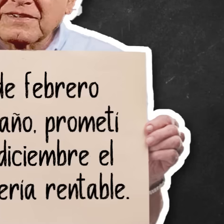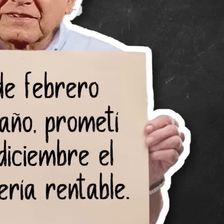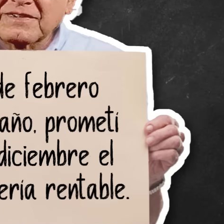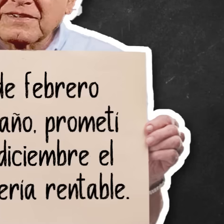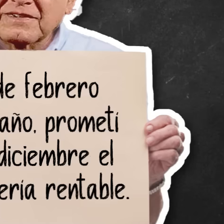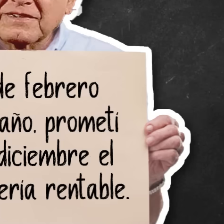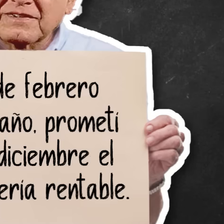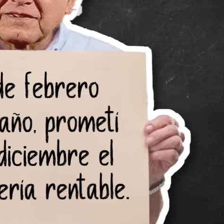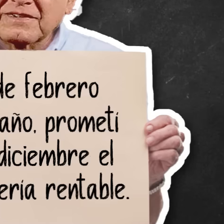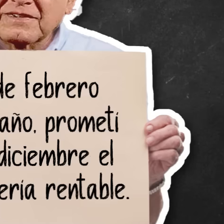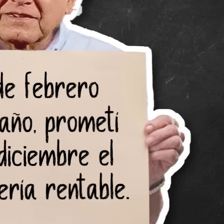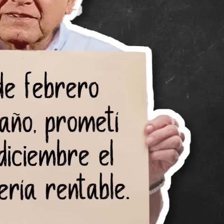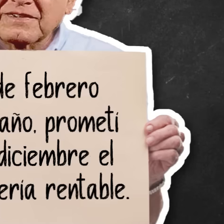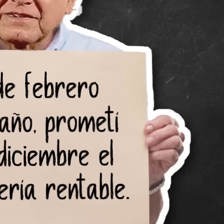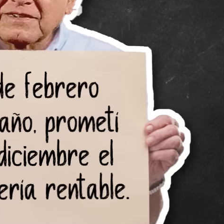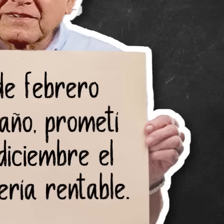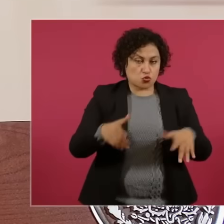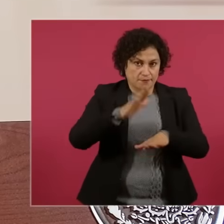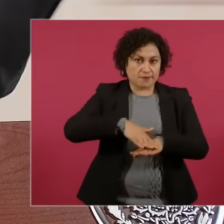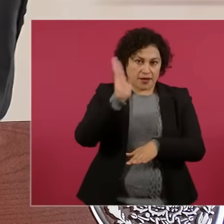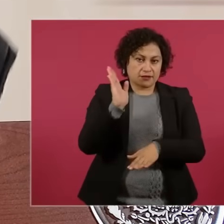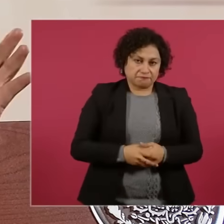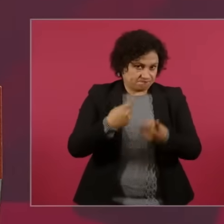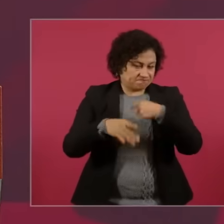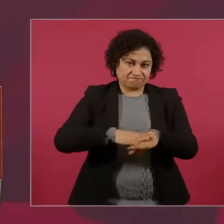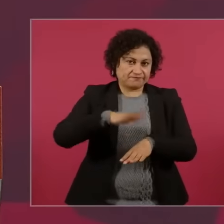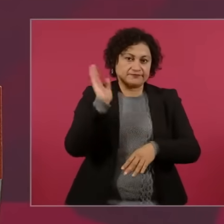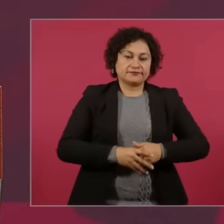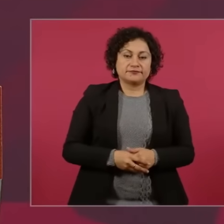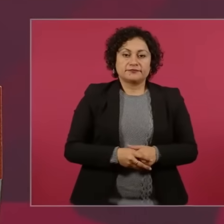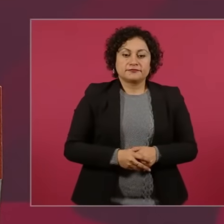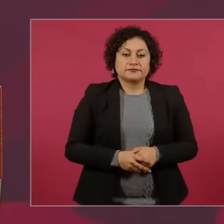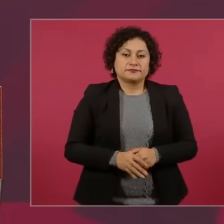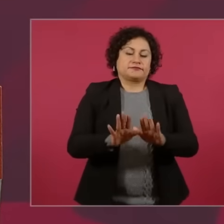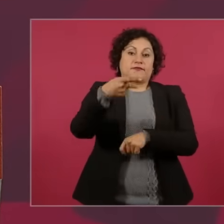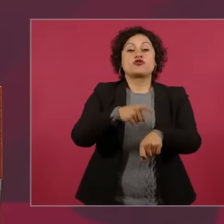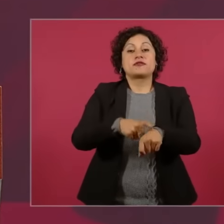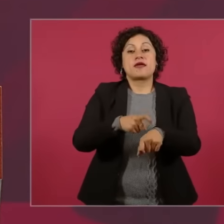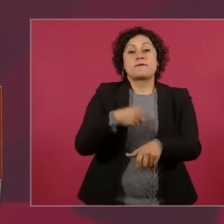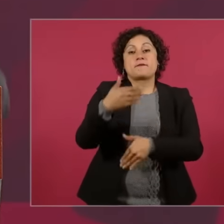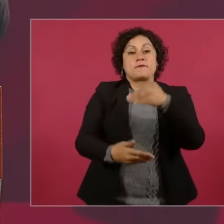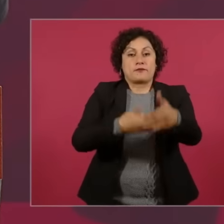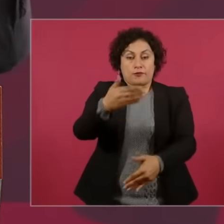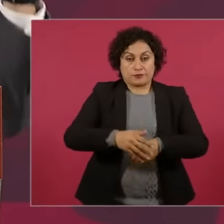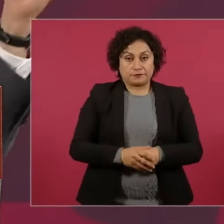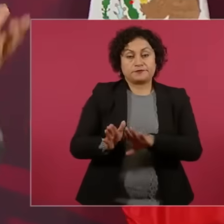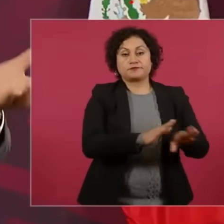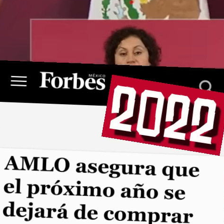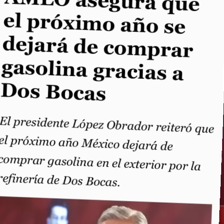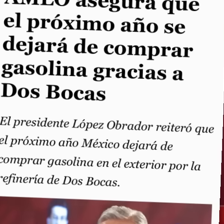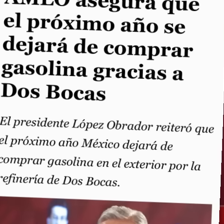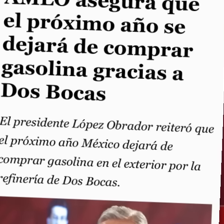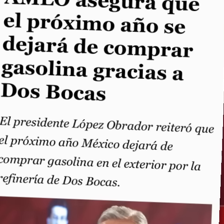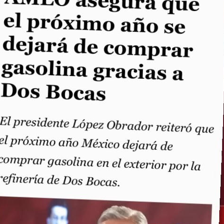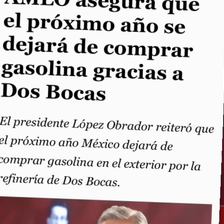tan malo ese proyecto que ni a fuerzas lo has hecho despegar. Y ya está, porque lleva su tiempo. La refinería de Dos Bocas, pues sí,